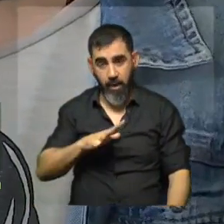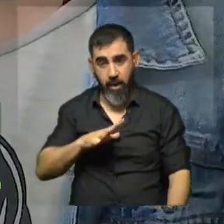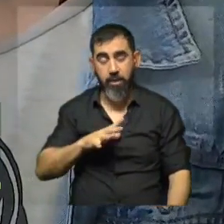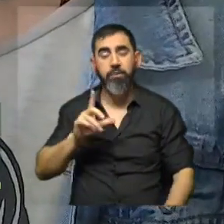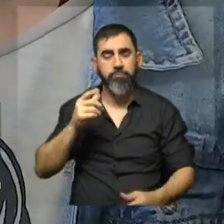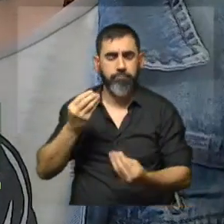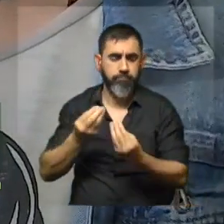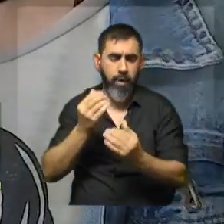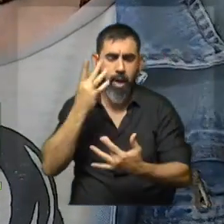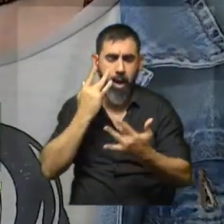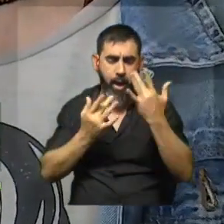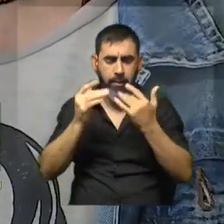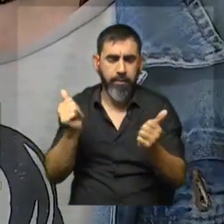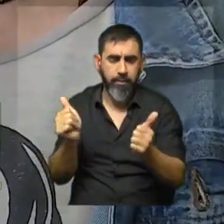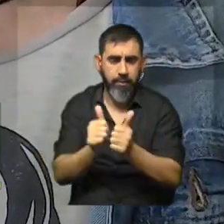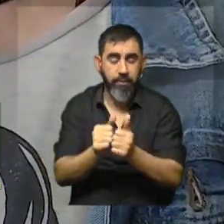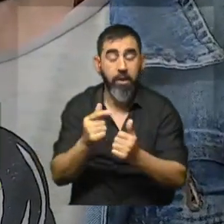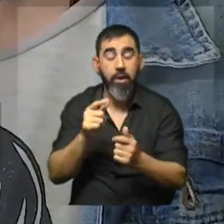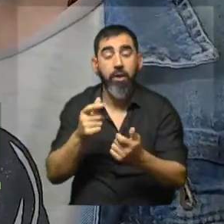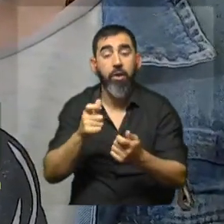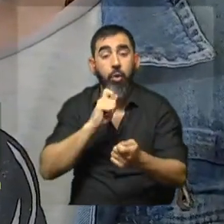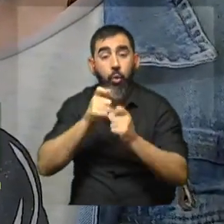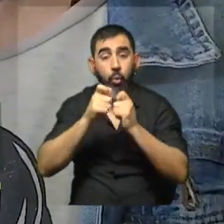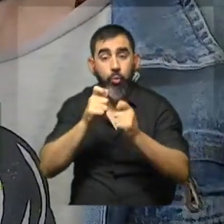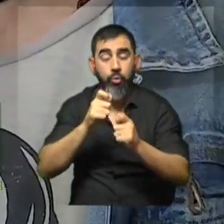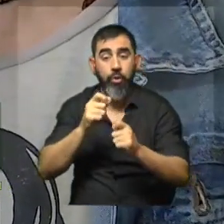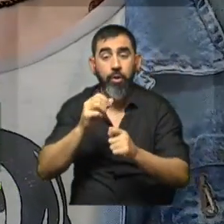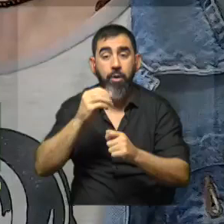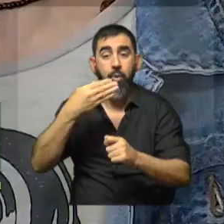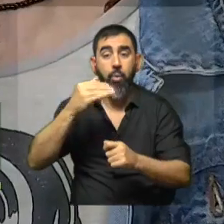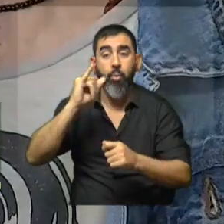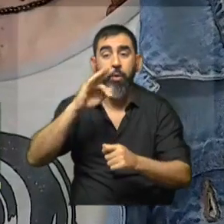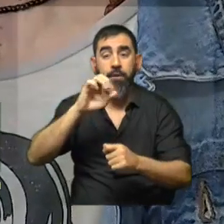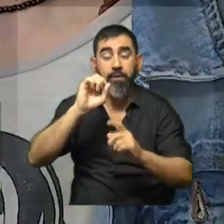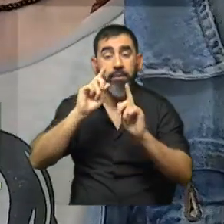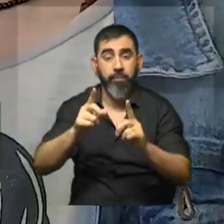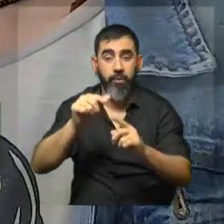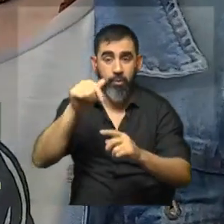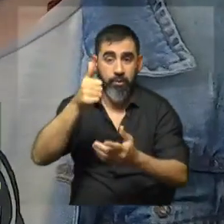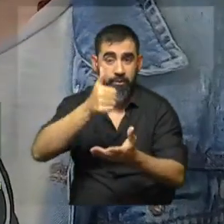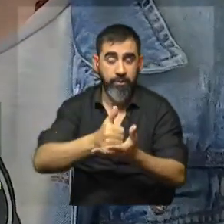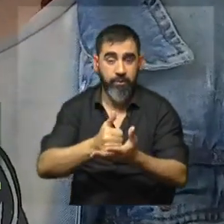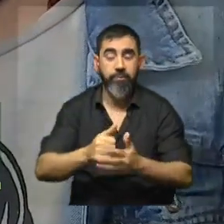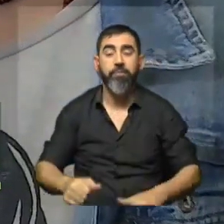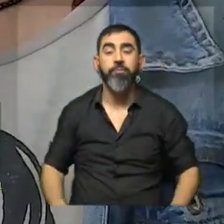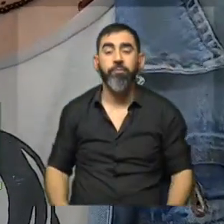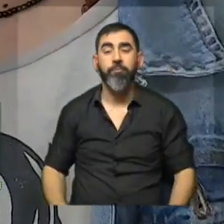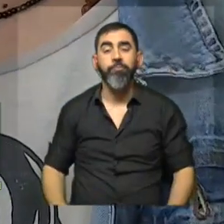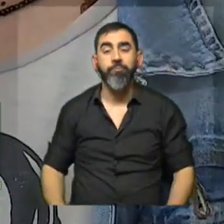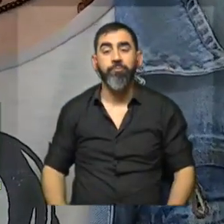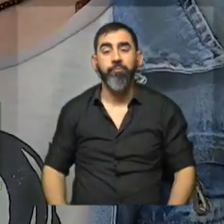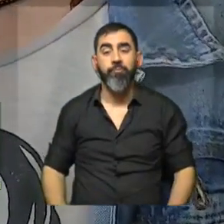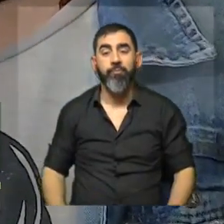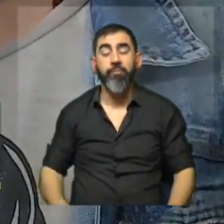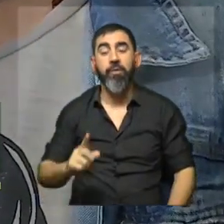acompañar muchísimos artistas. Bueno, la conductora de este noticiero Fanática de Buitres va a estar Gabriel Pelufo, si no me equivoco contigo hoy, aquí arriba del escenario. Gabriel va a